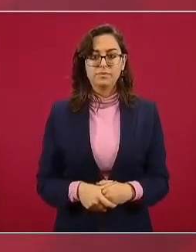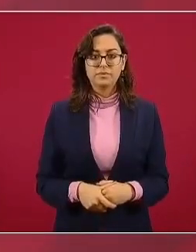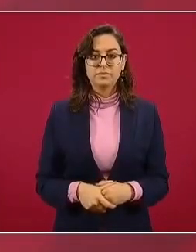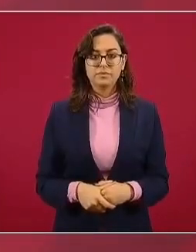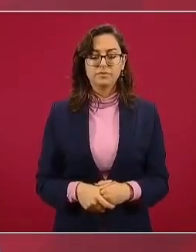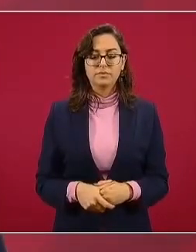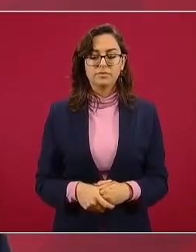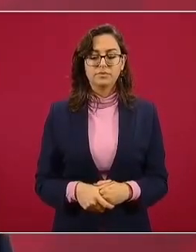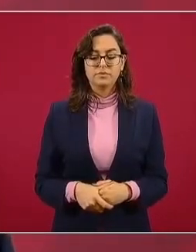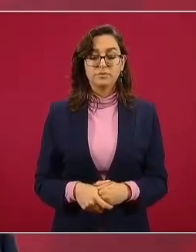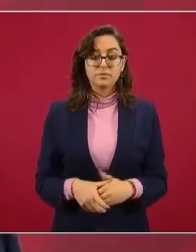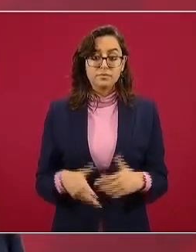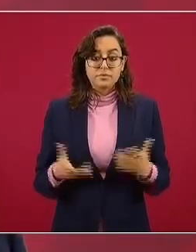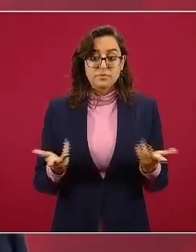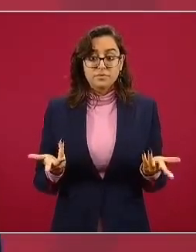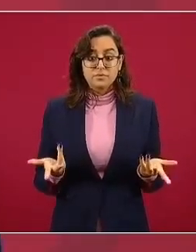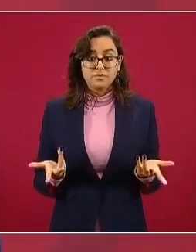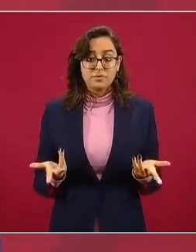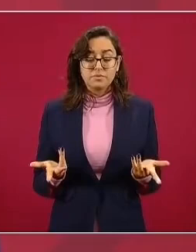Entonces,